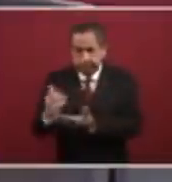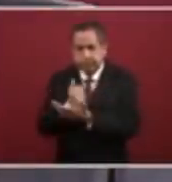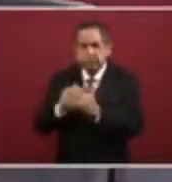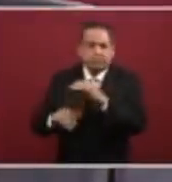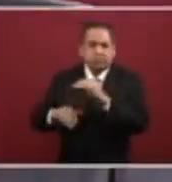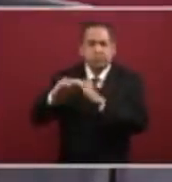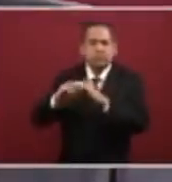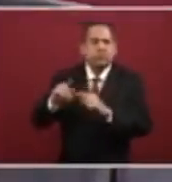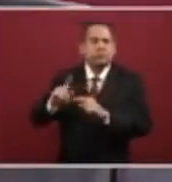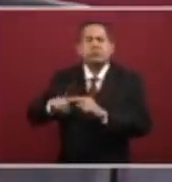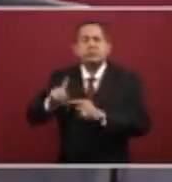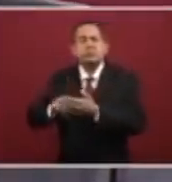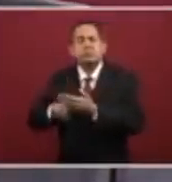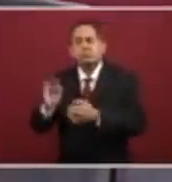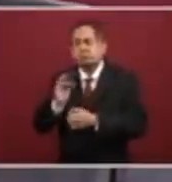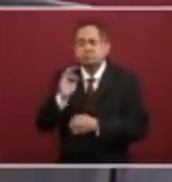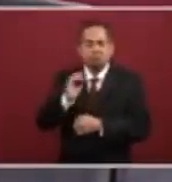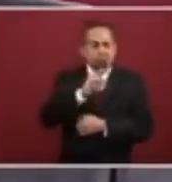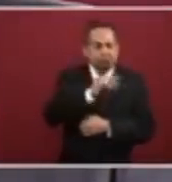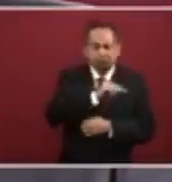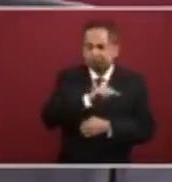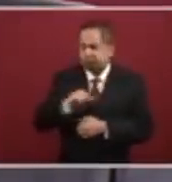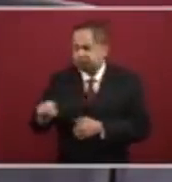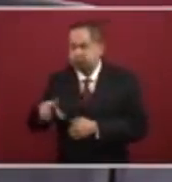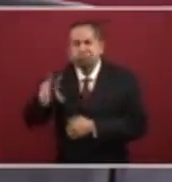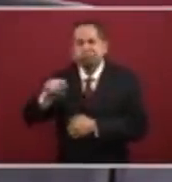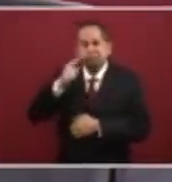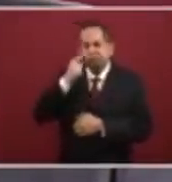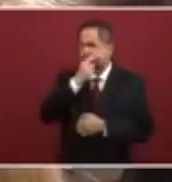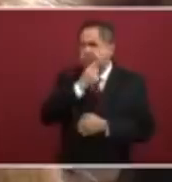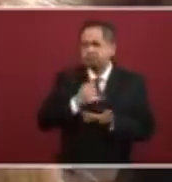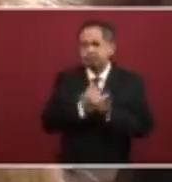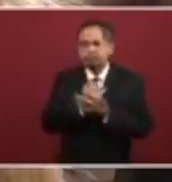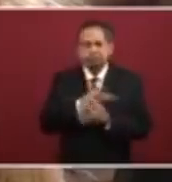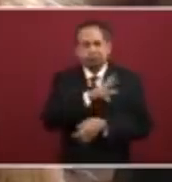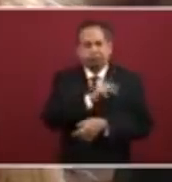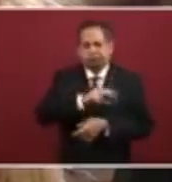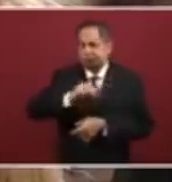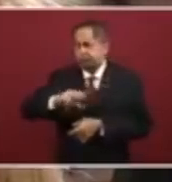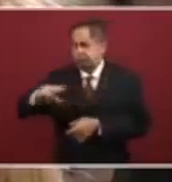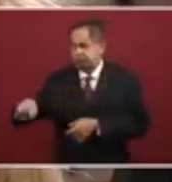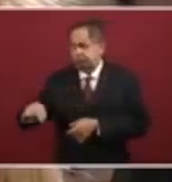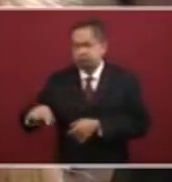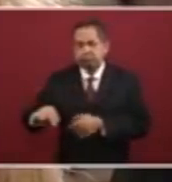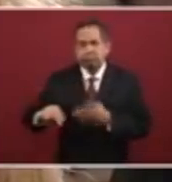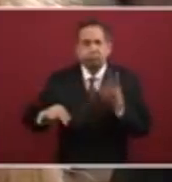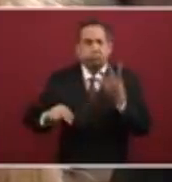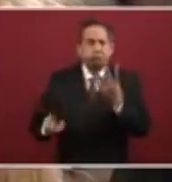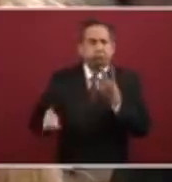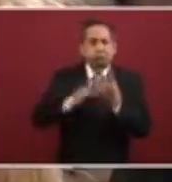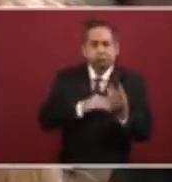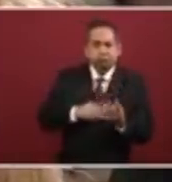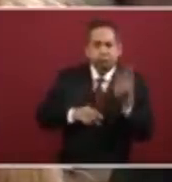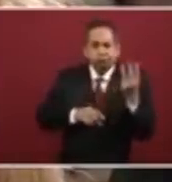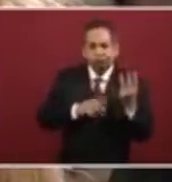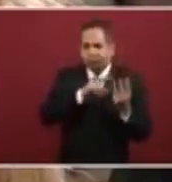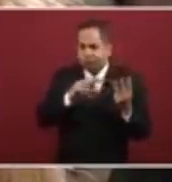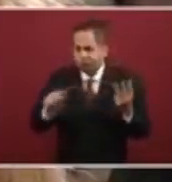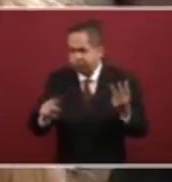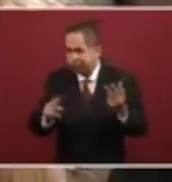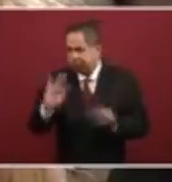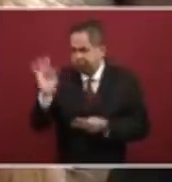este caso, el hecho de que se haya restringido a cuatro y que al final de cuentas hayan quedado tres, ¿no